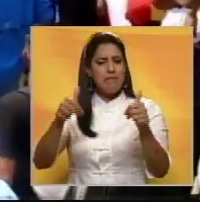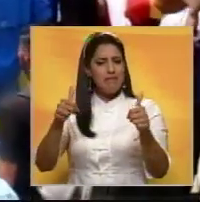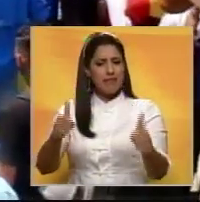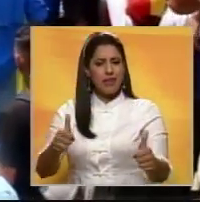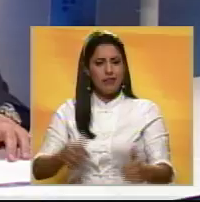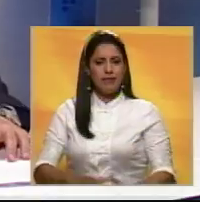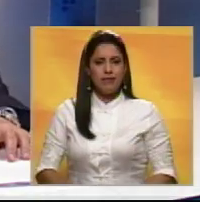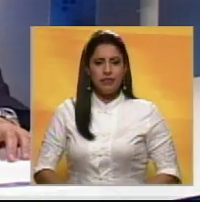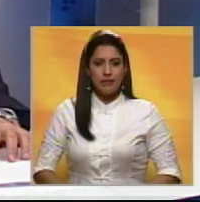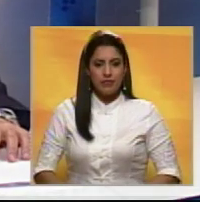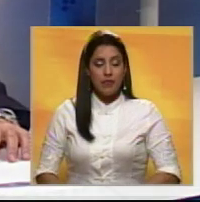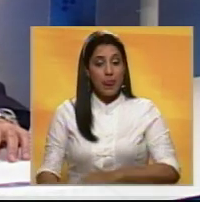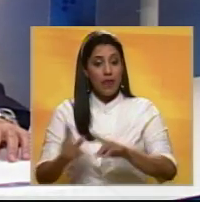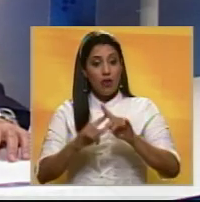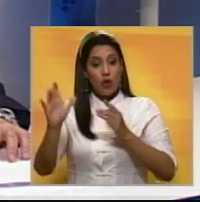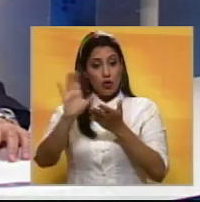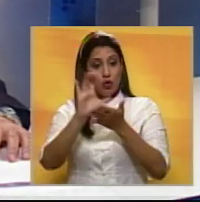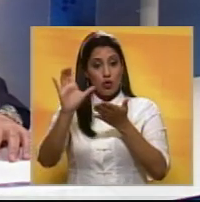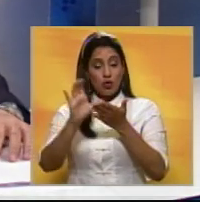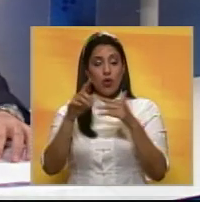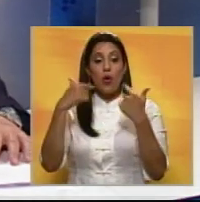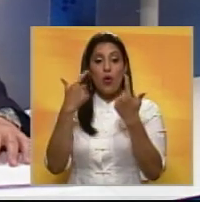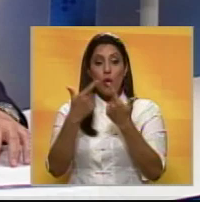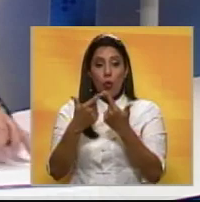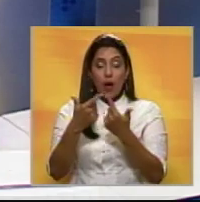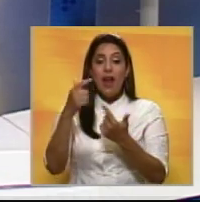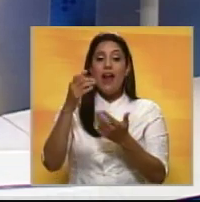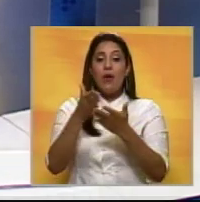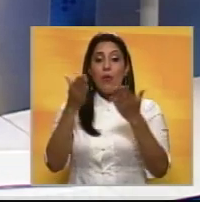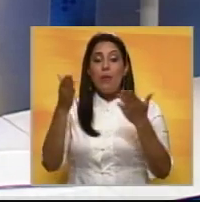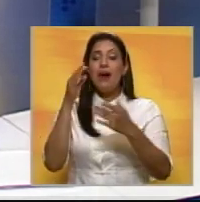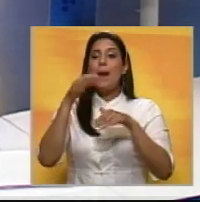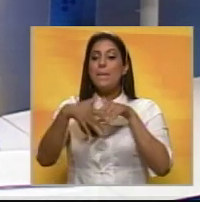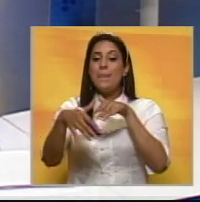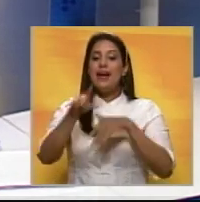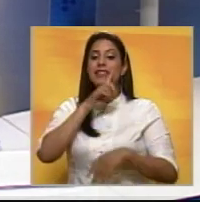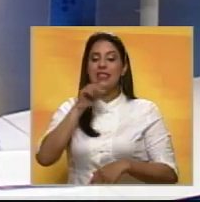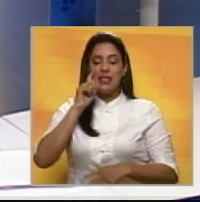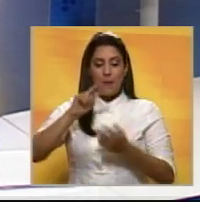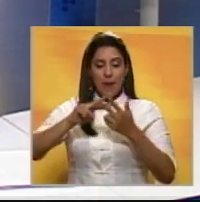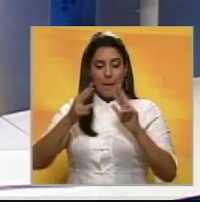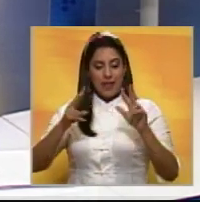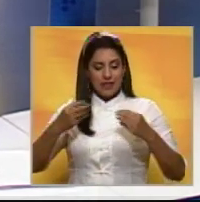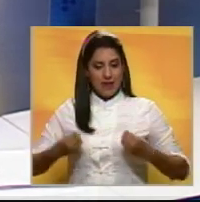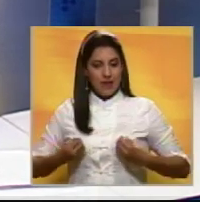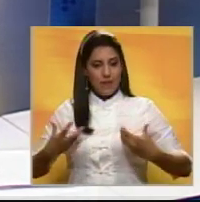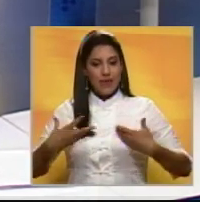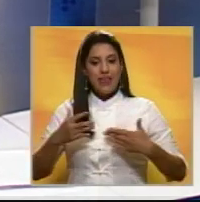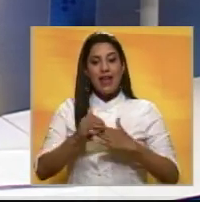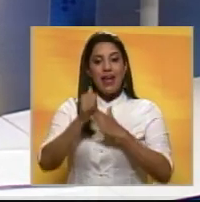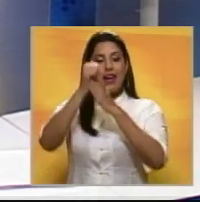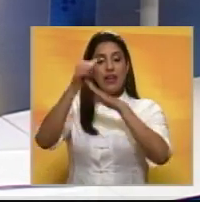pacífica. Y en la ciudad de Carúpano se realizó una marcha denominada Por la Paz y la Vida,